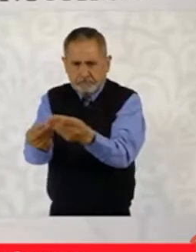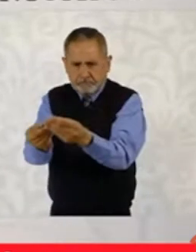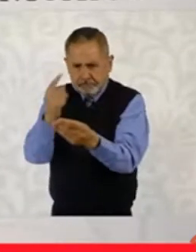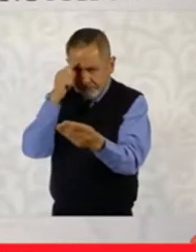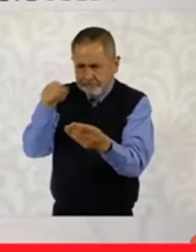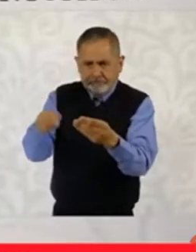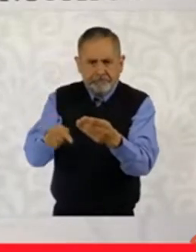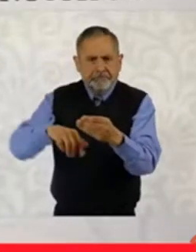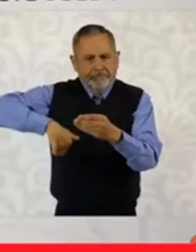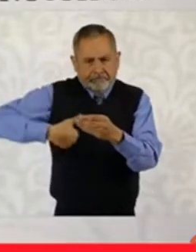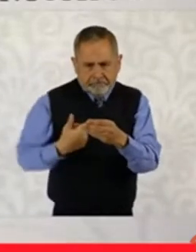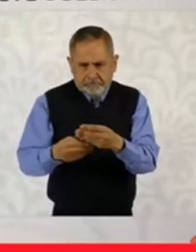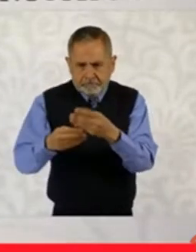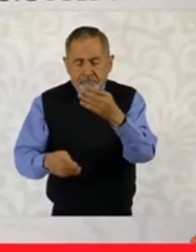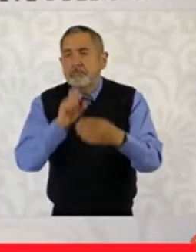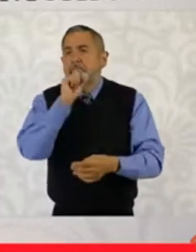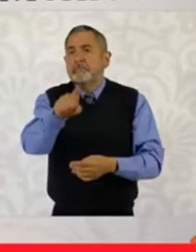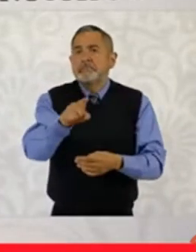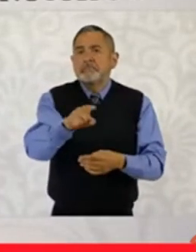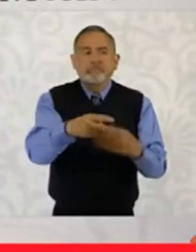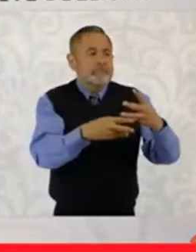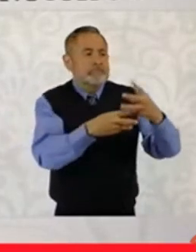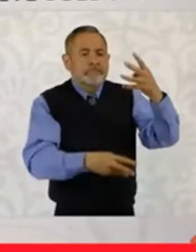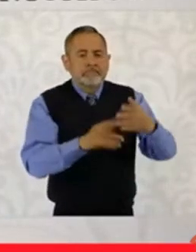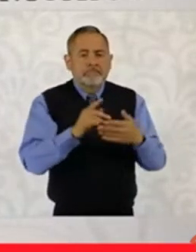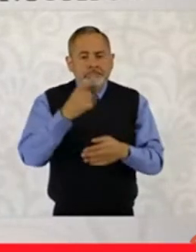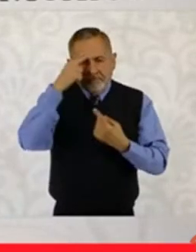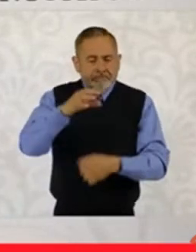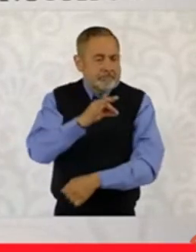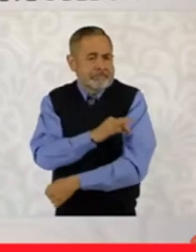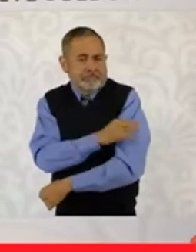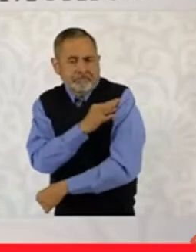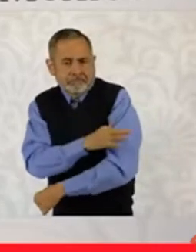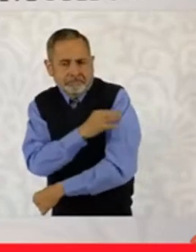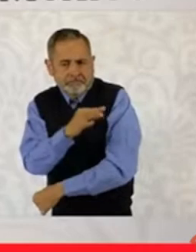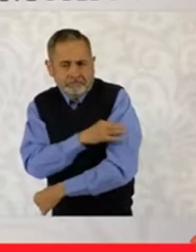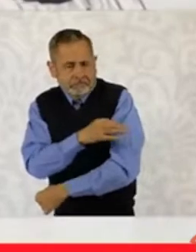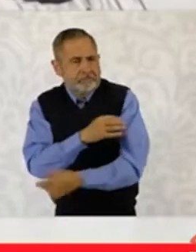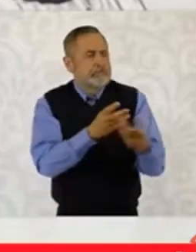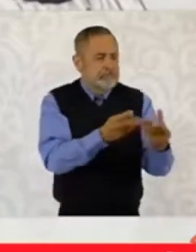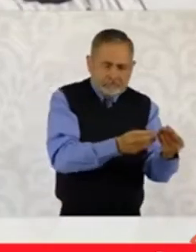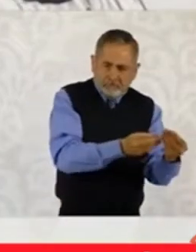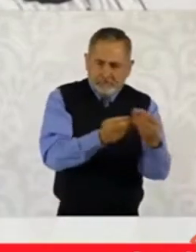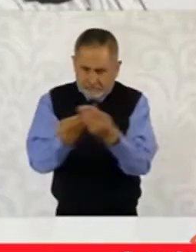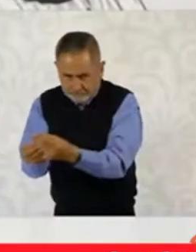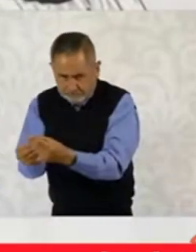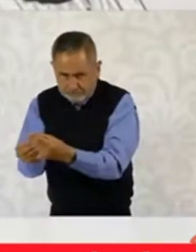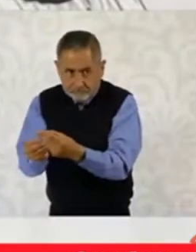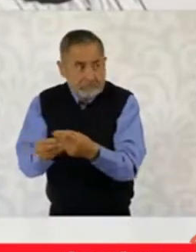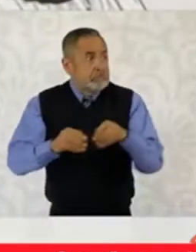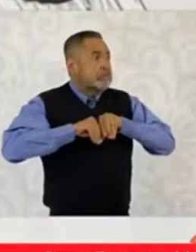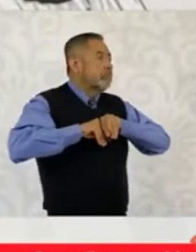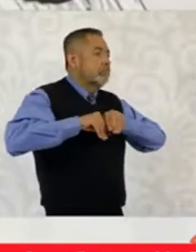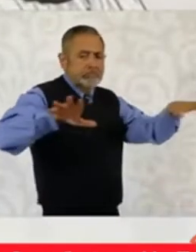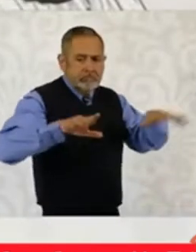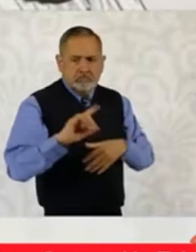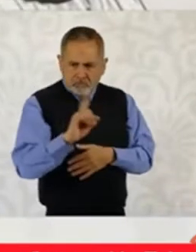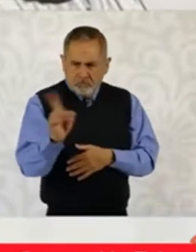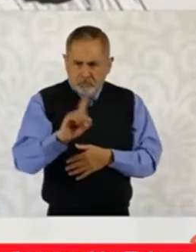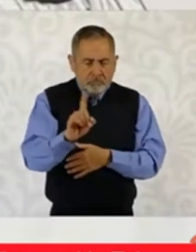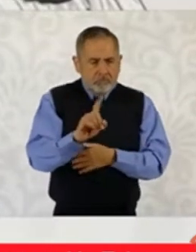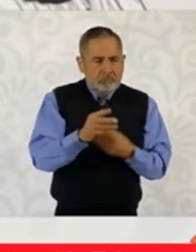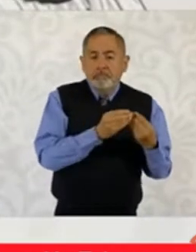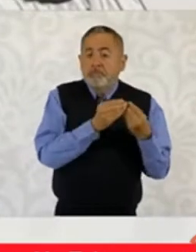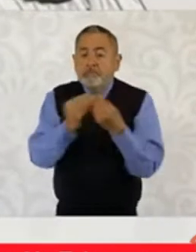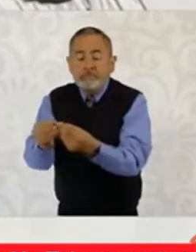La base de datos de vacunación, nadie dice que sea abierta al público, pues son datos personales. Pero si hay una